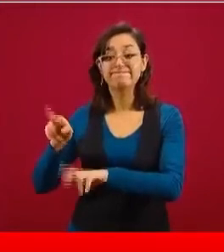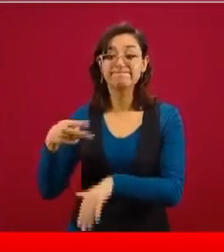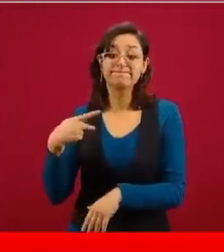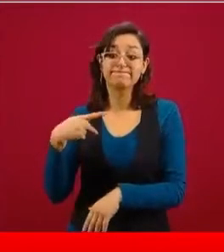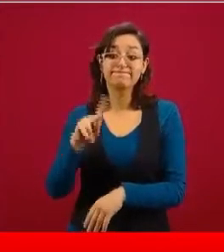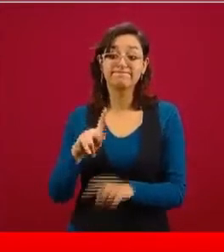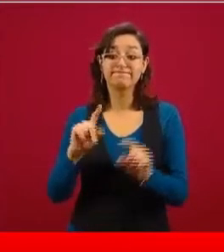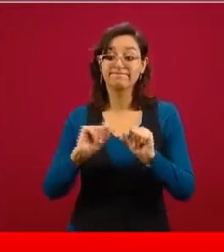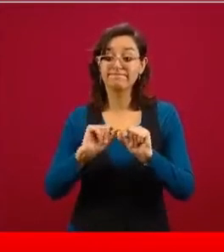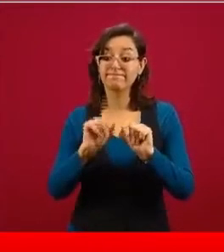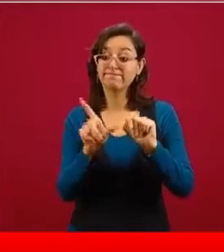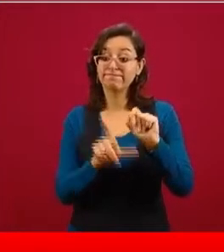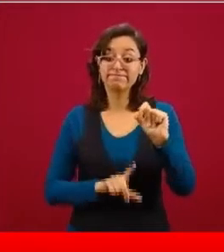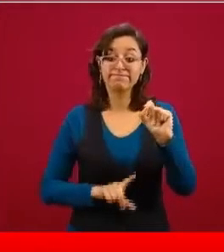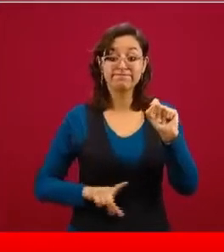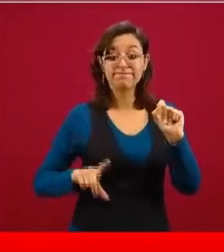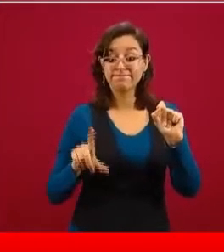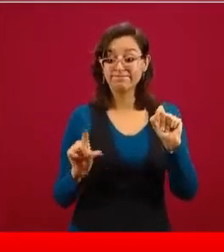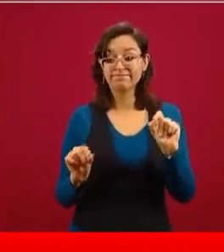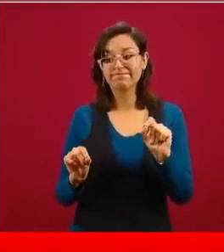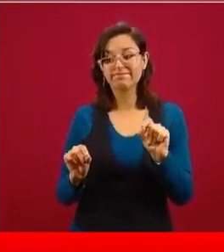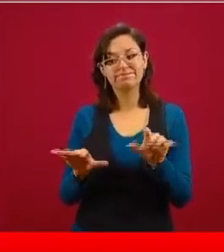Ya no es más de lo mismo